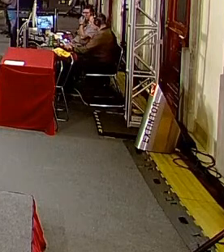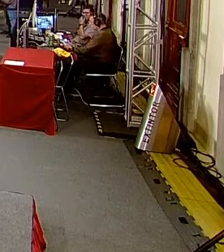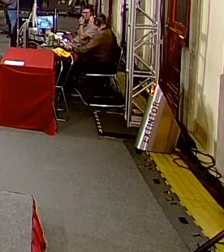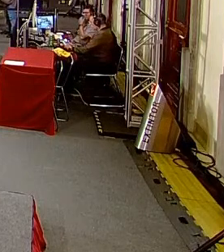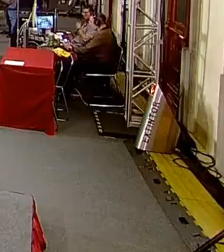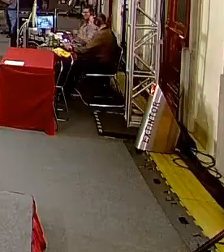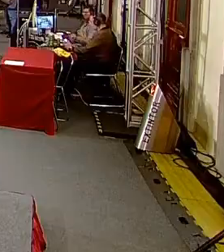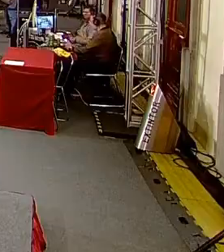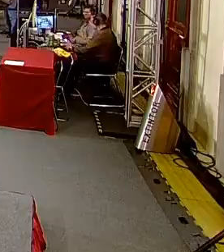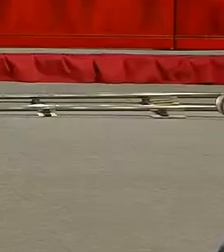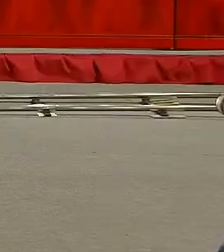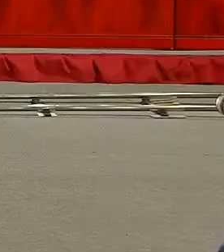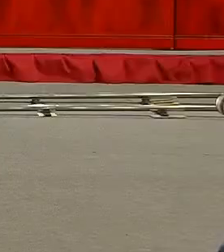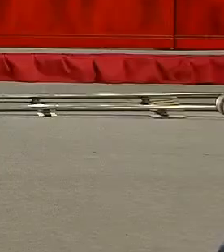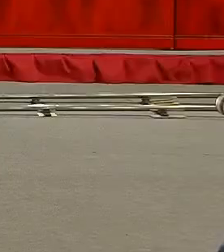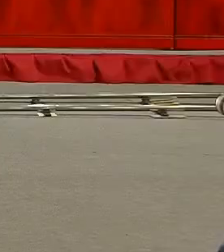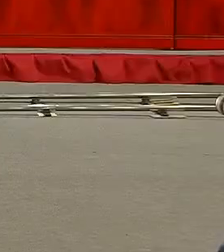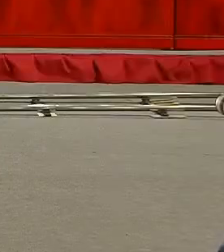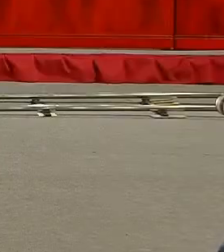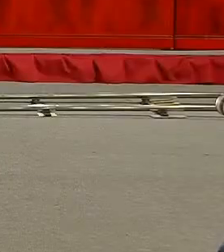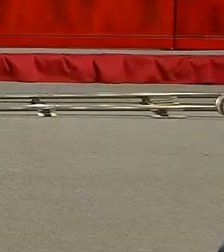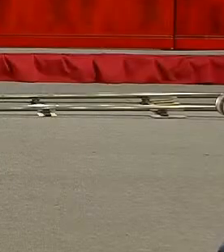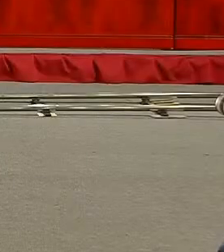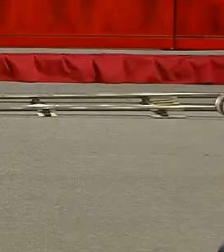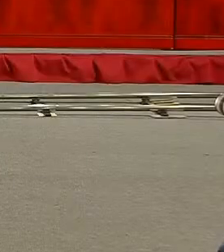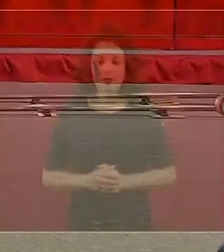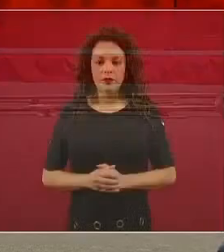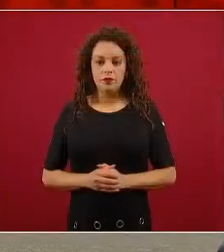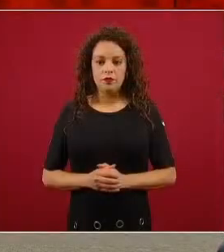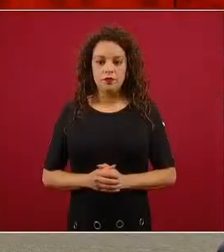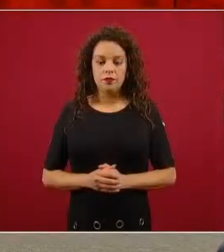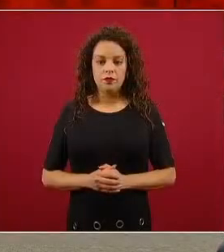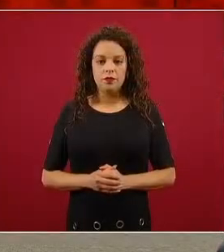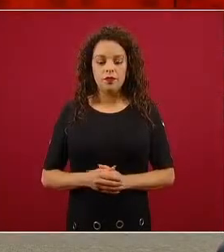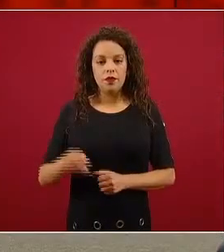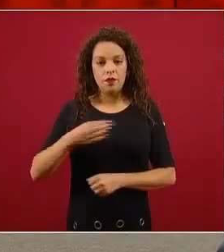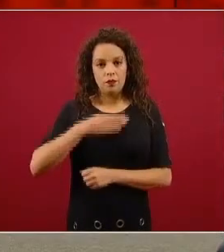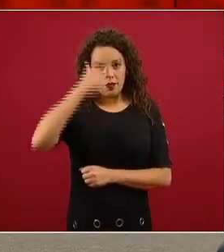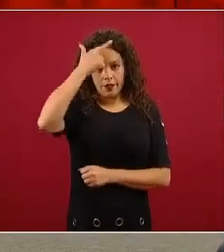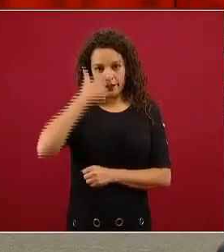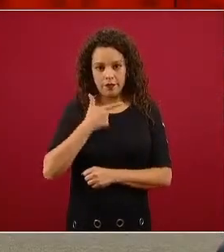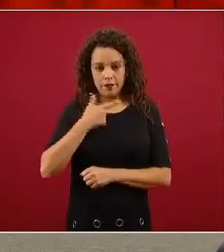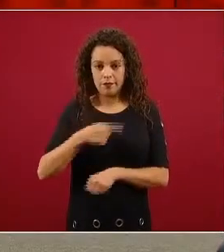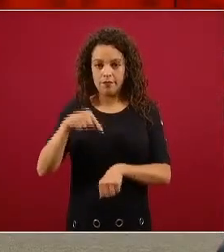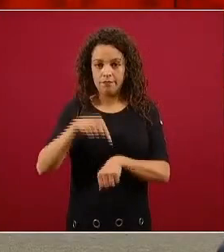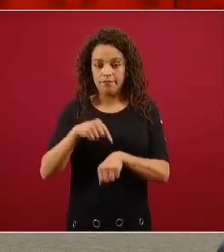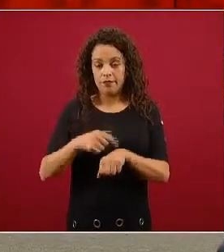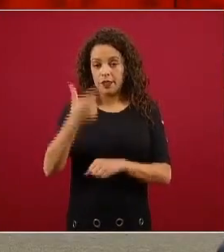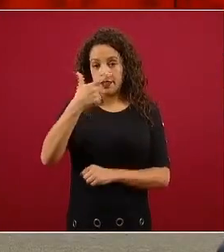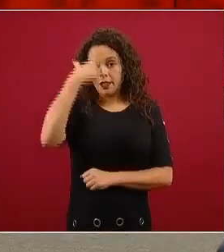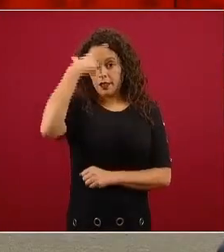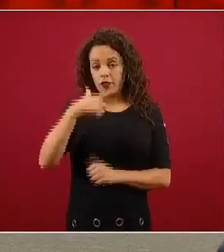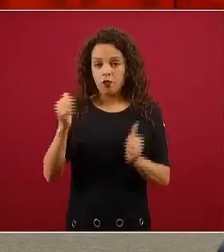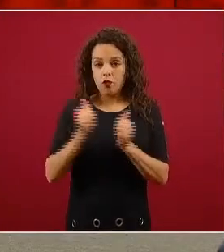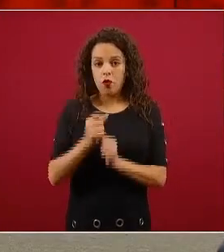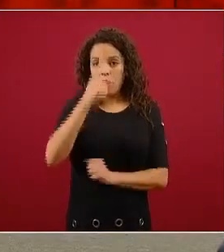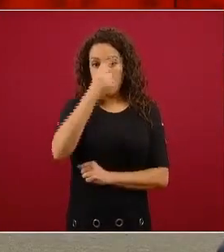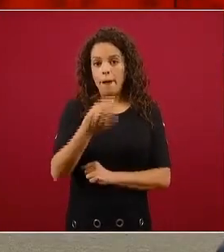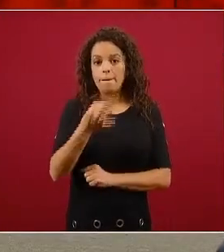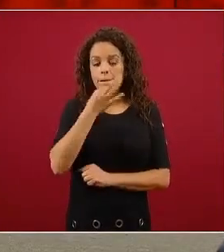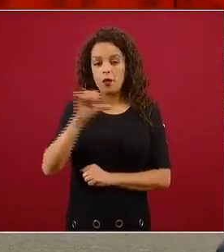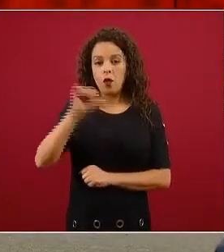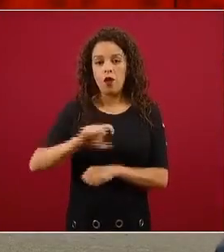muy buenas noches son las 19 horas con un minuto del miércoles 2 de septiembre